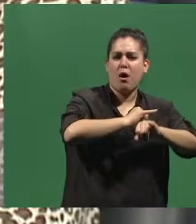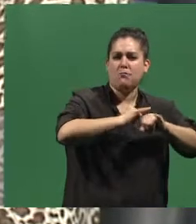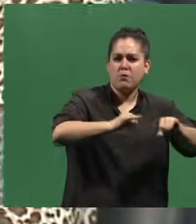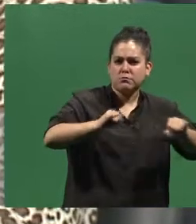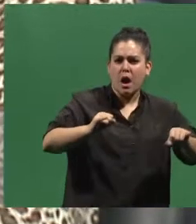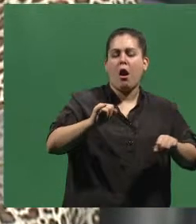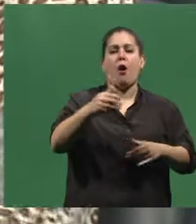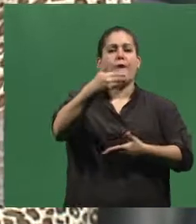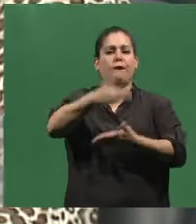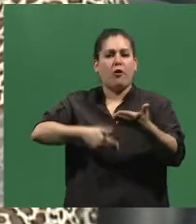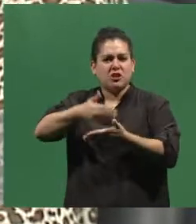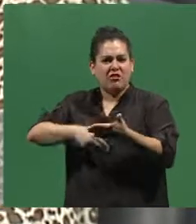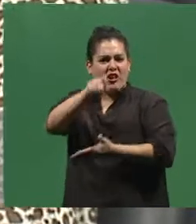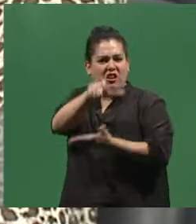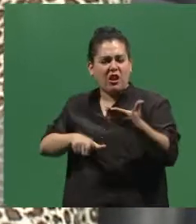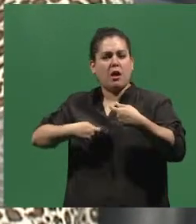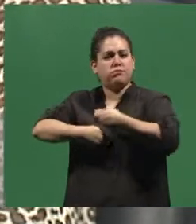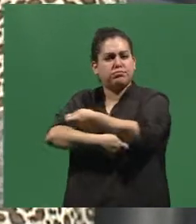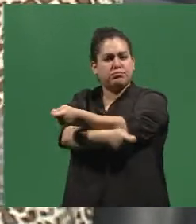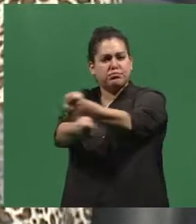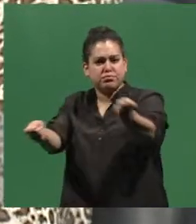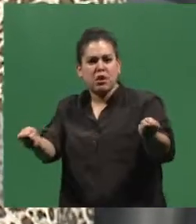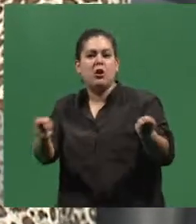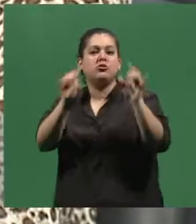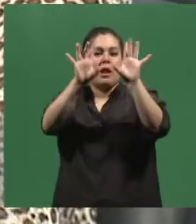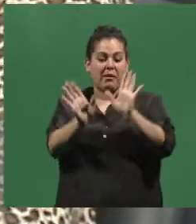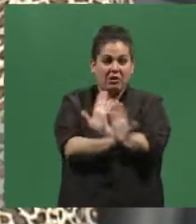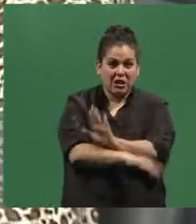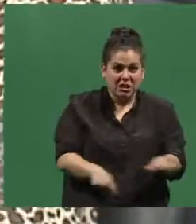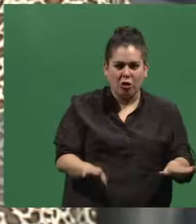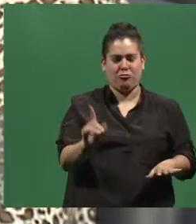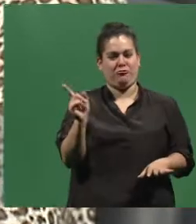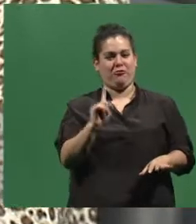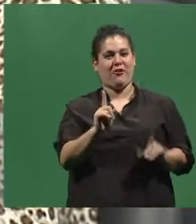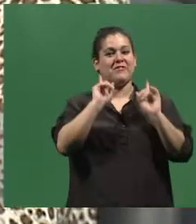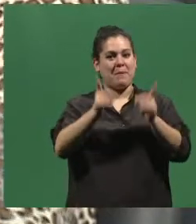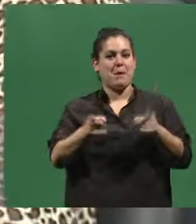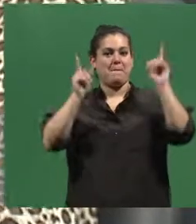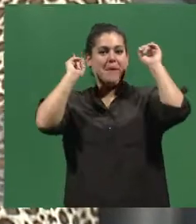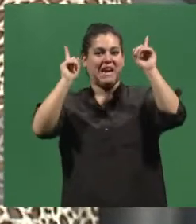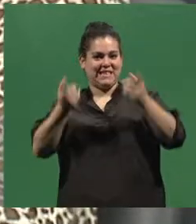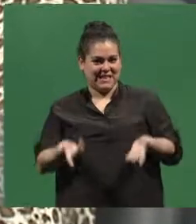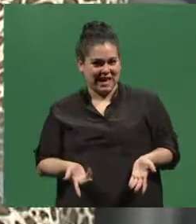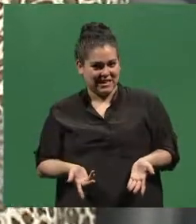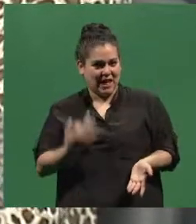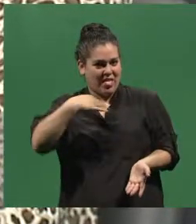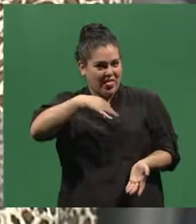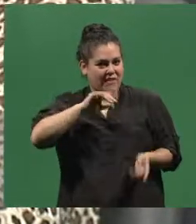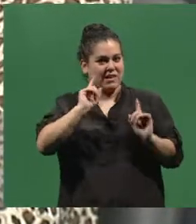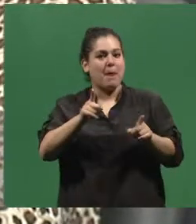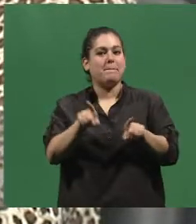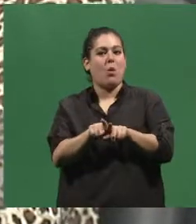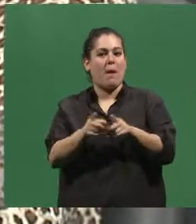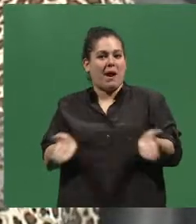haya folletería, que puedan tener no solamente los niños, sino las maestras, como para promover